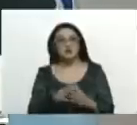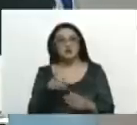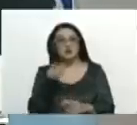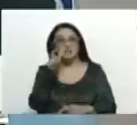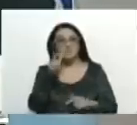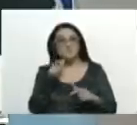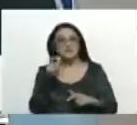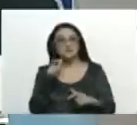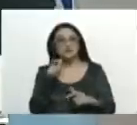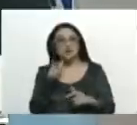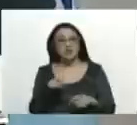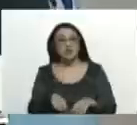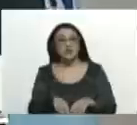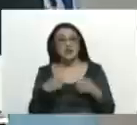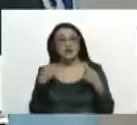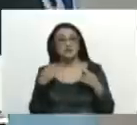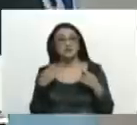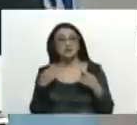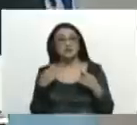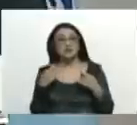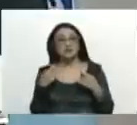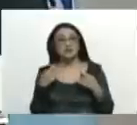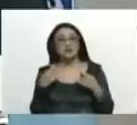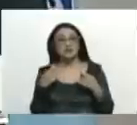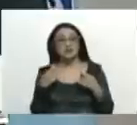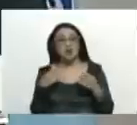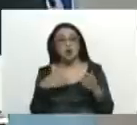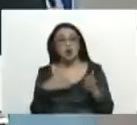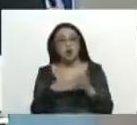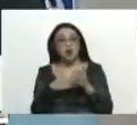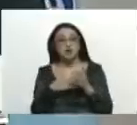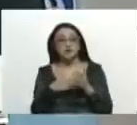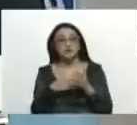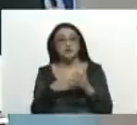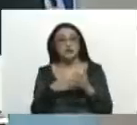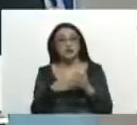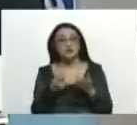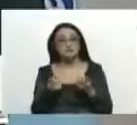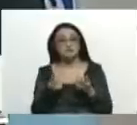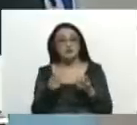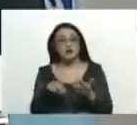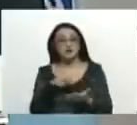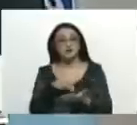cometieron delitos contra el patrimonio nacional